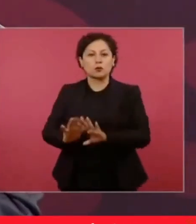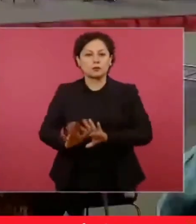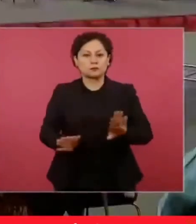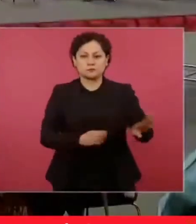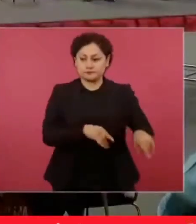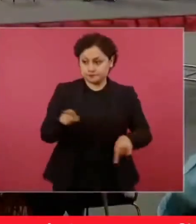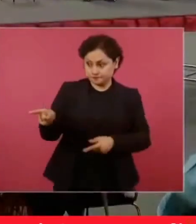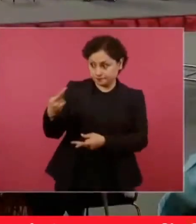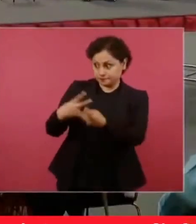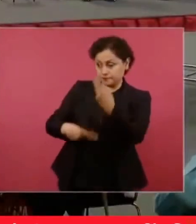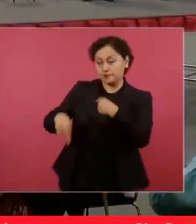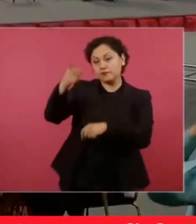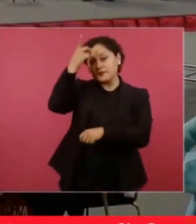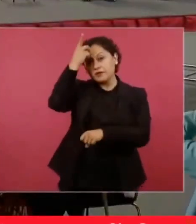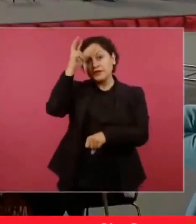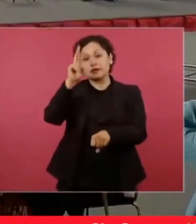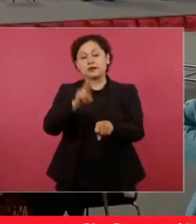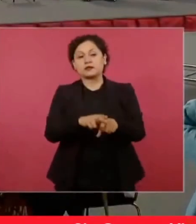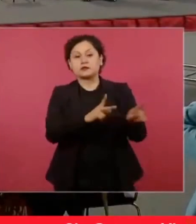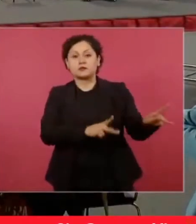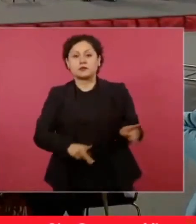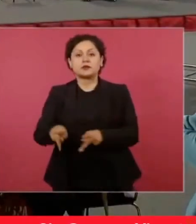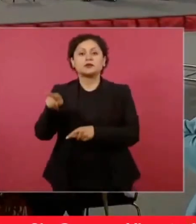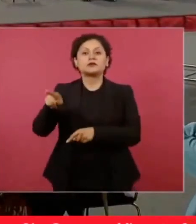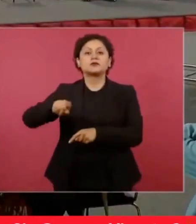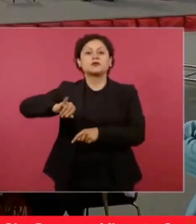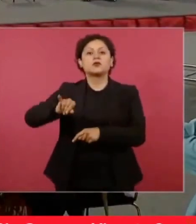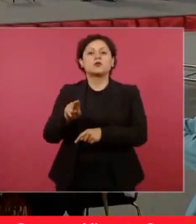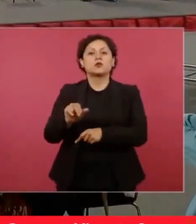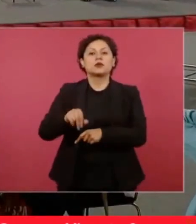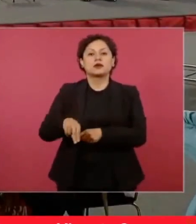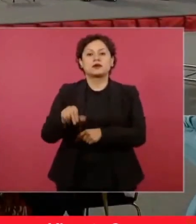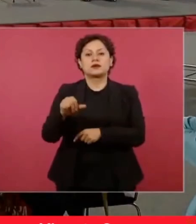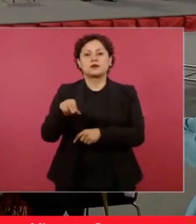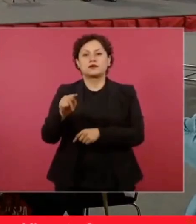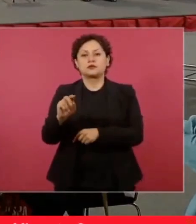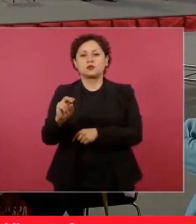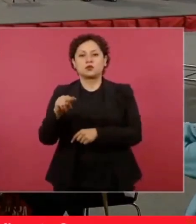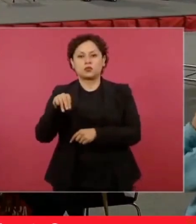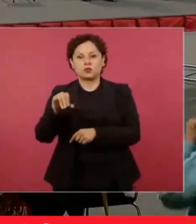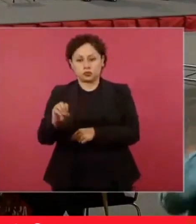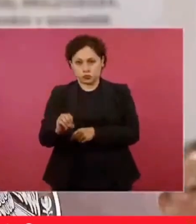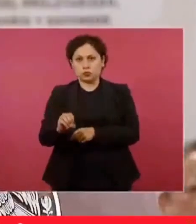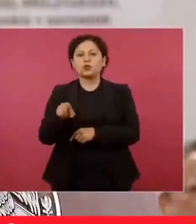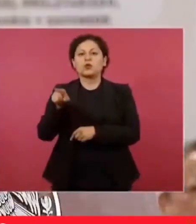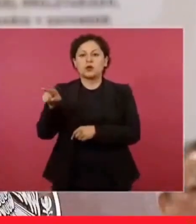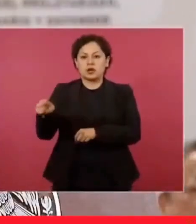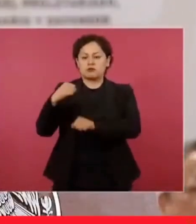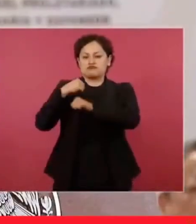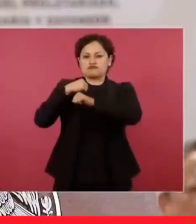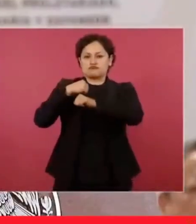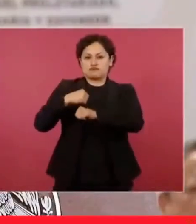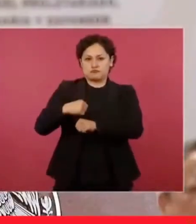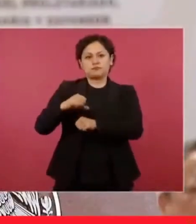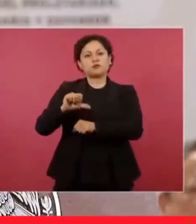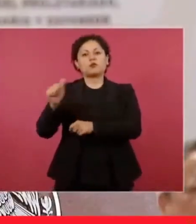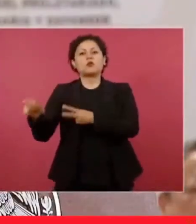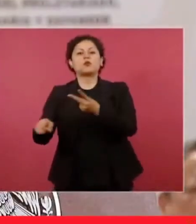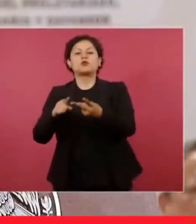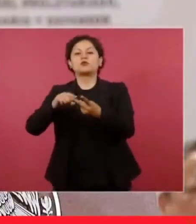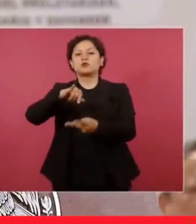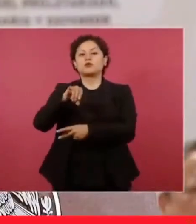planeación de la CFE, Juan Antonio Fernández, el encargado de la generación de electricidad, José Manuel